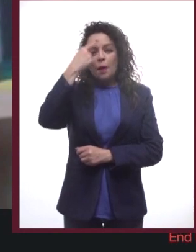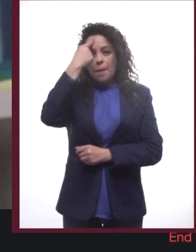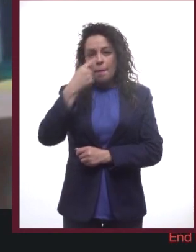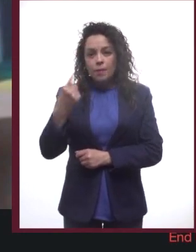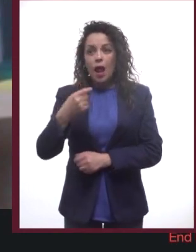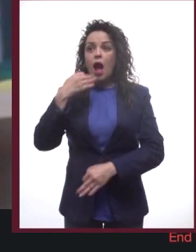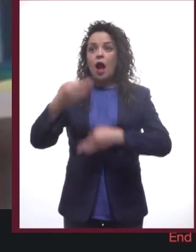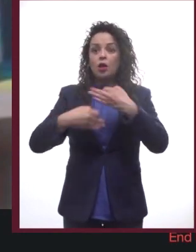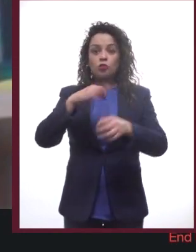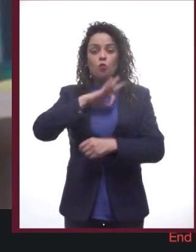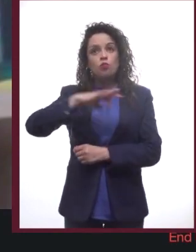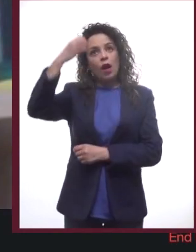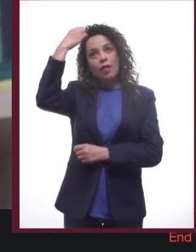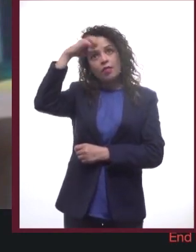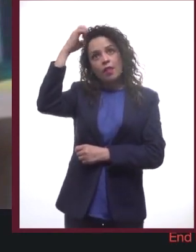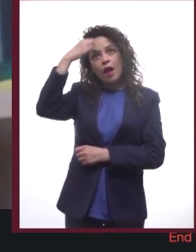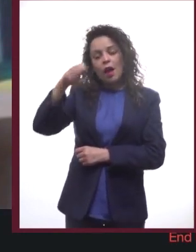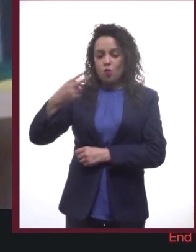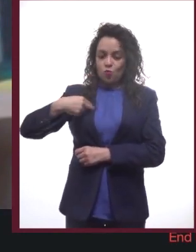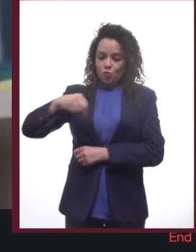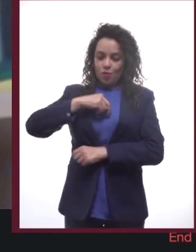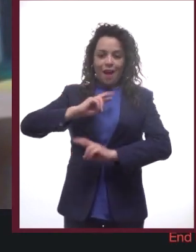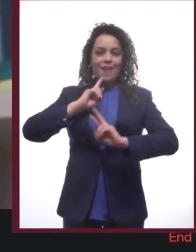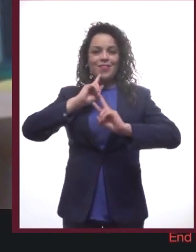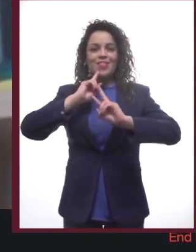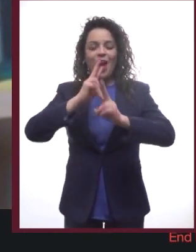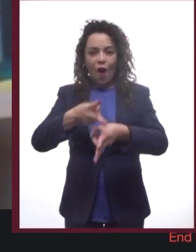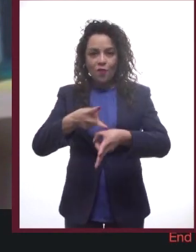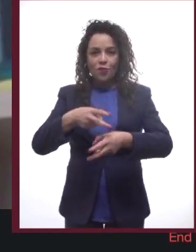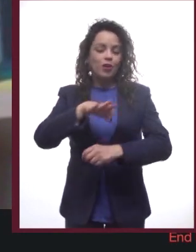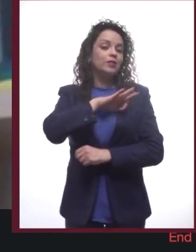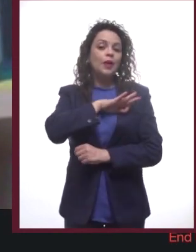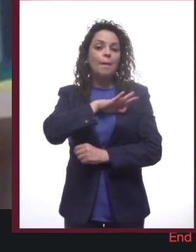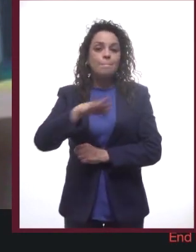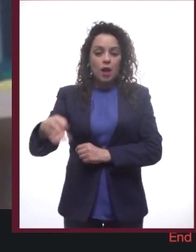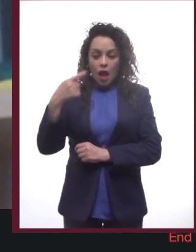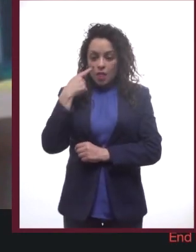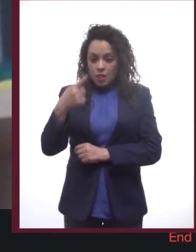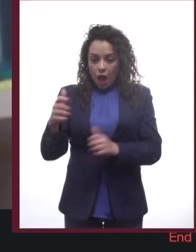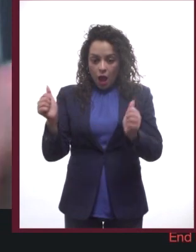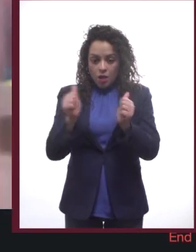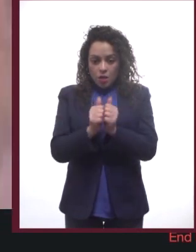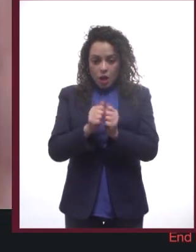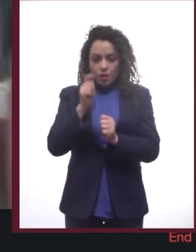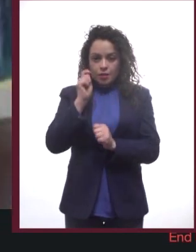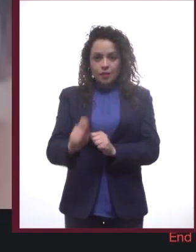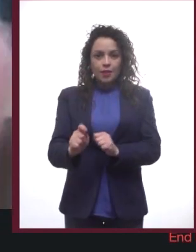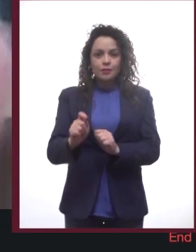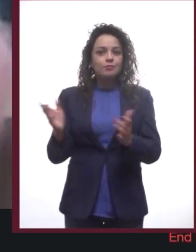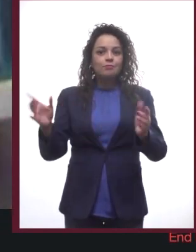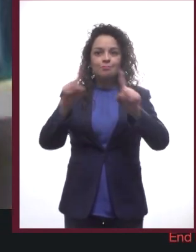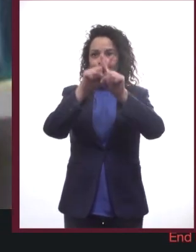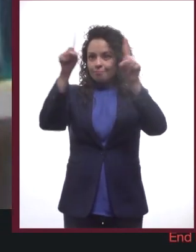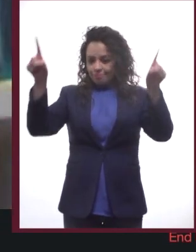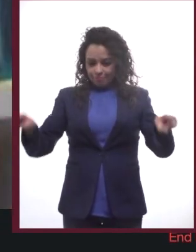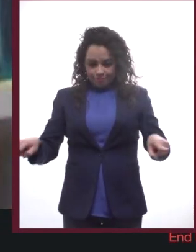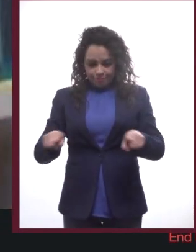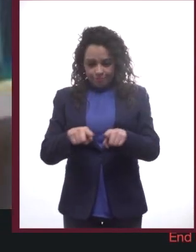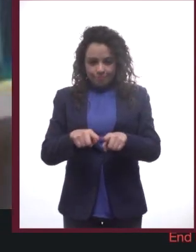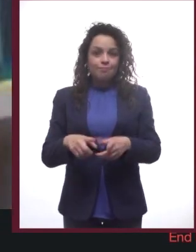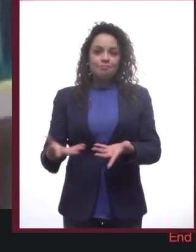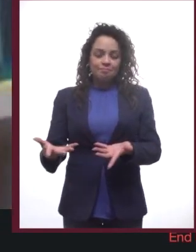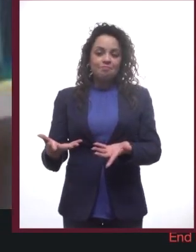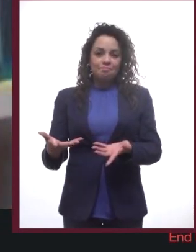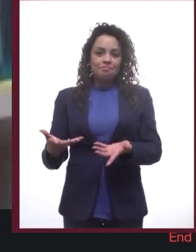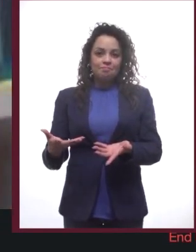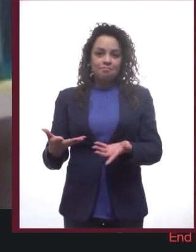todos podamos experimentar nuestra voz, todos podamos vernos a través de estas pantallas, ¿no? Que